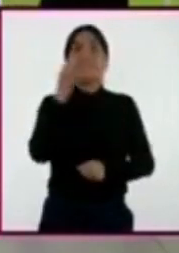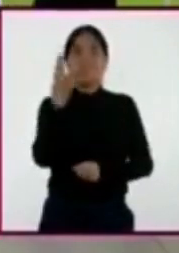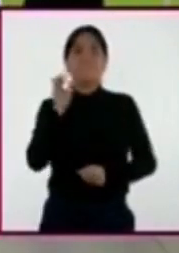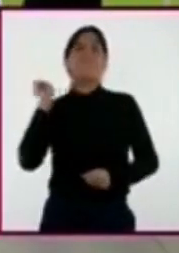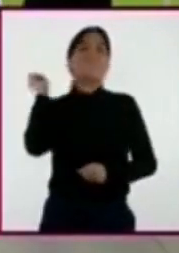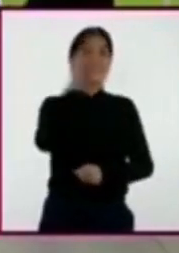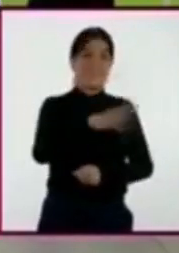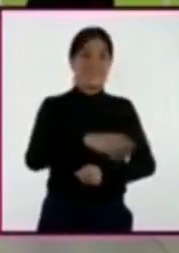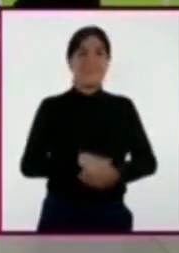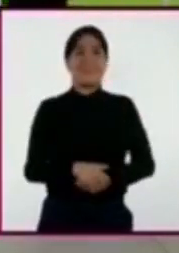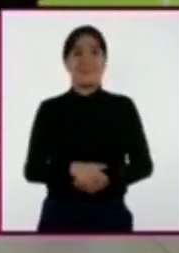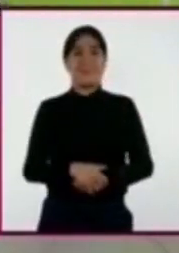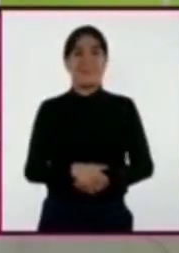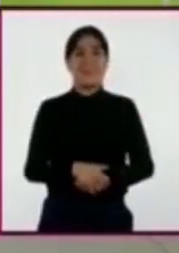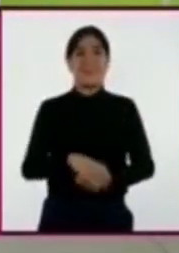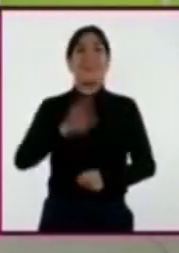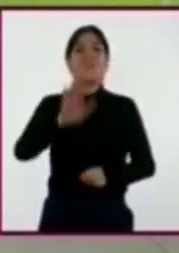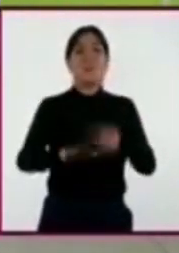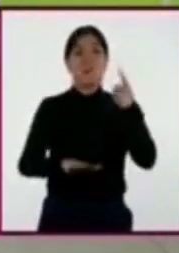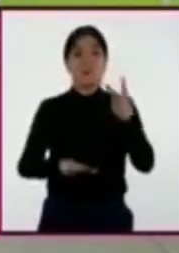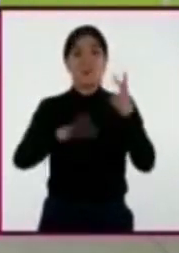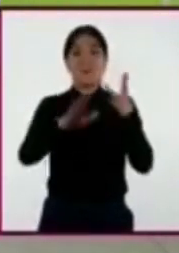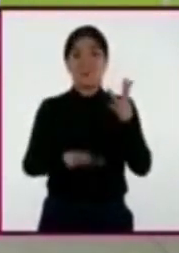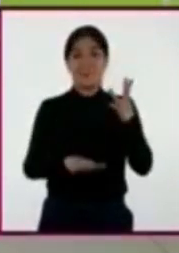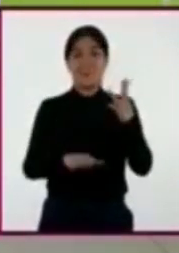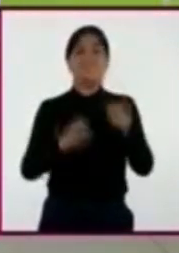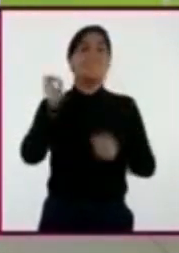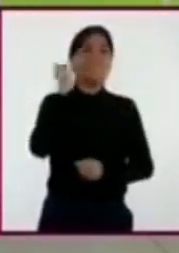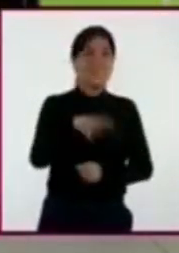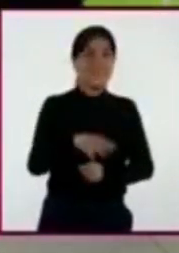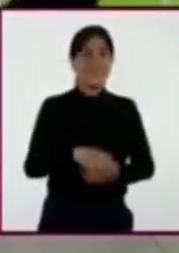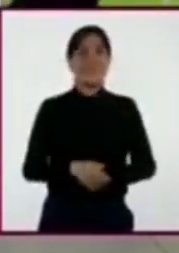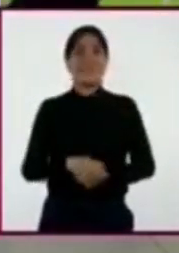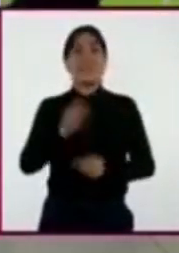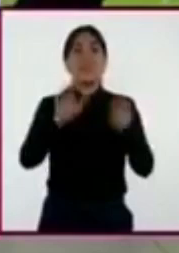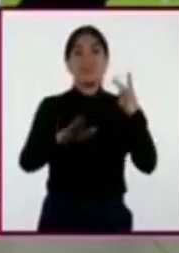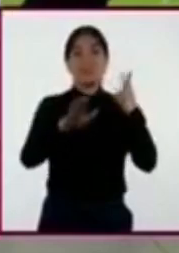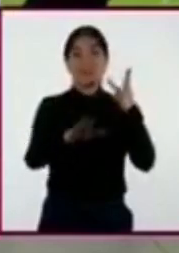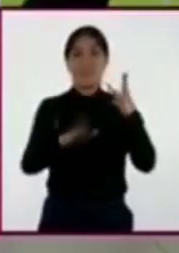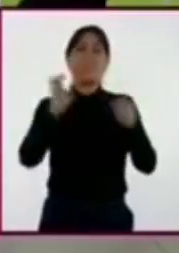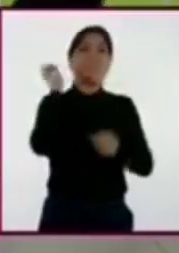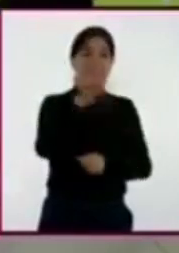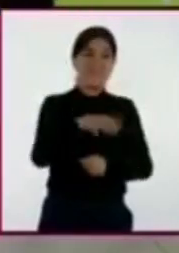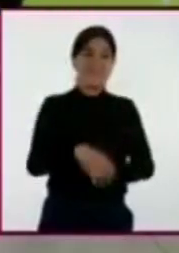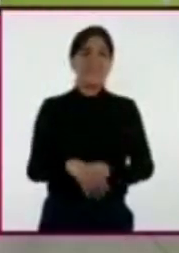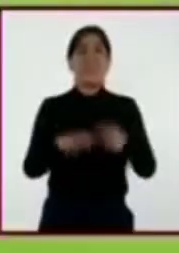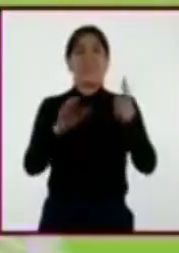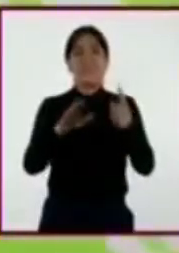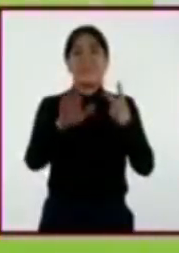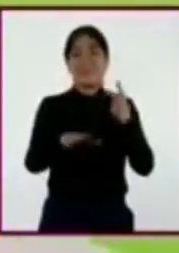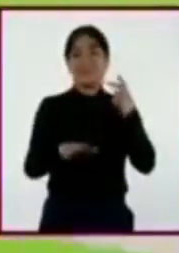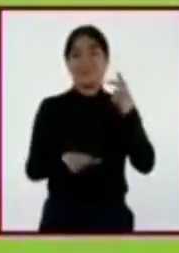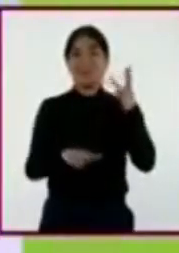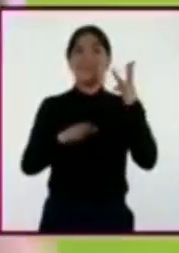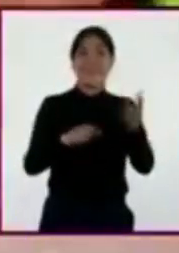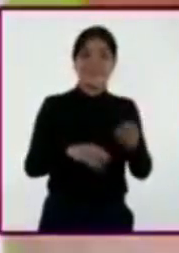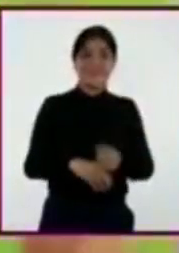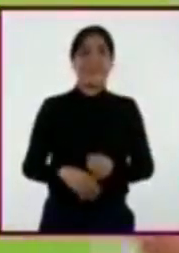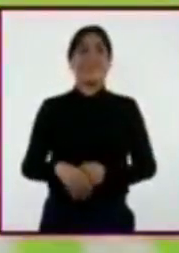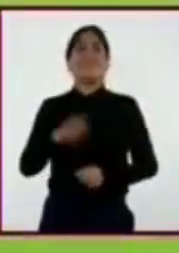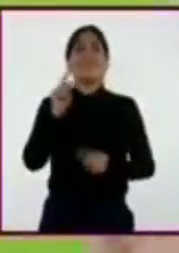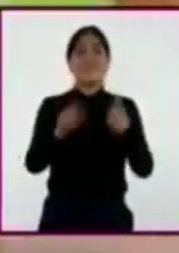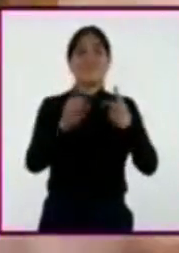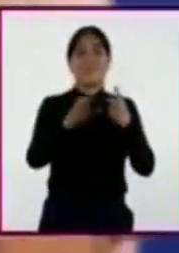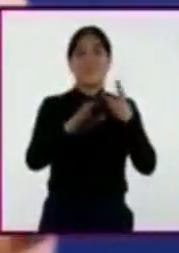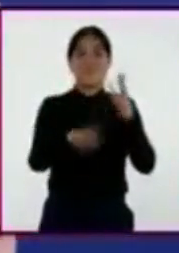lanzas. Y 1, 2, 3, lanza. 1, 2, 3, lanza. 1, 2, 3,